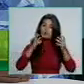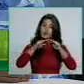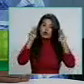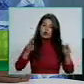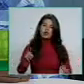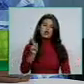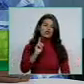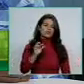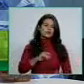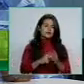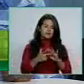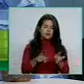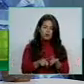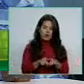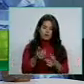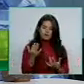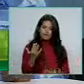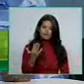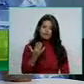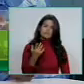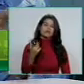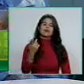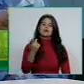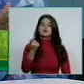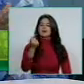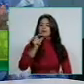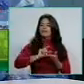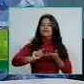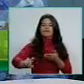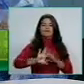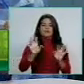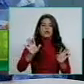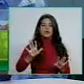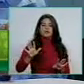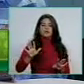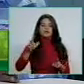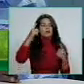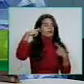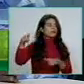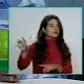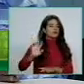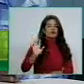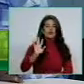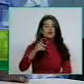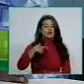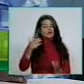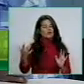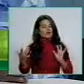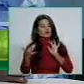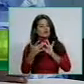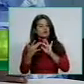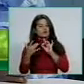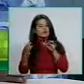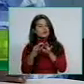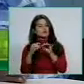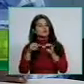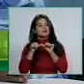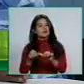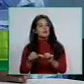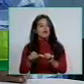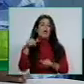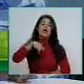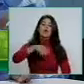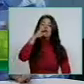viéndolo simplemente como que simplemente entrega el financiamiento y ya. No, o sea, creo que la relación del Banco del Pueblo Soberano, hay